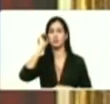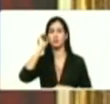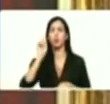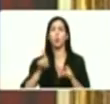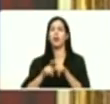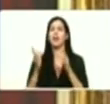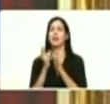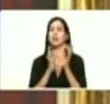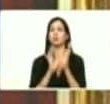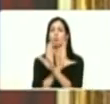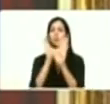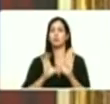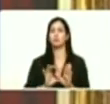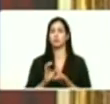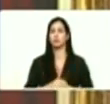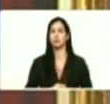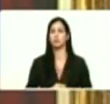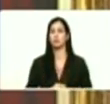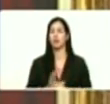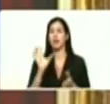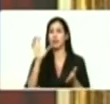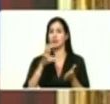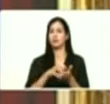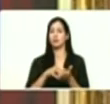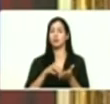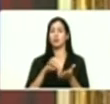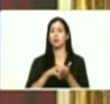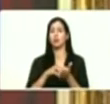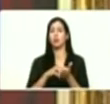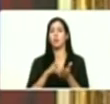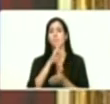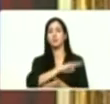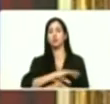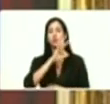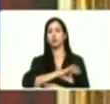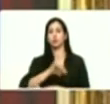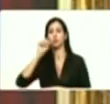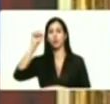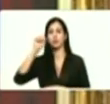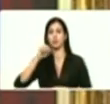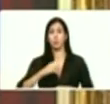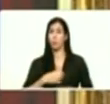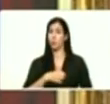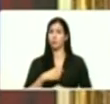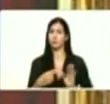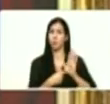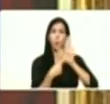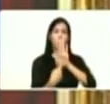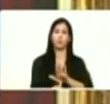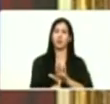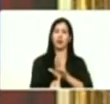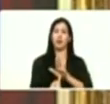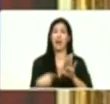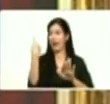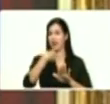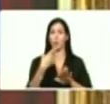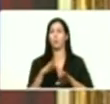el estado de las misiones socialistas no lo podemos sacar aquí porque lo sacan en Antena 3